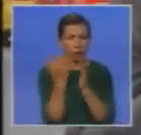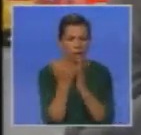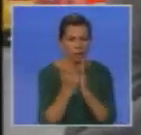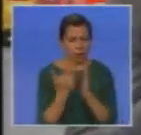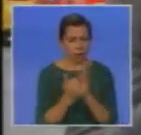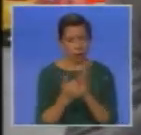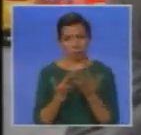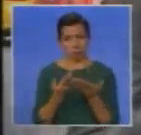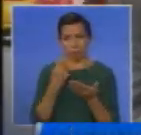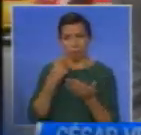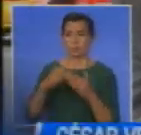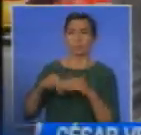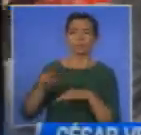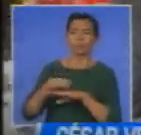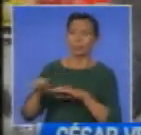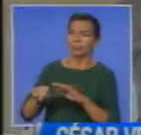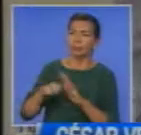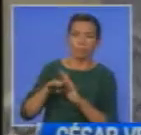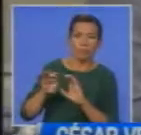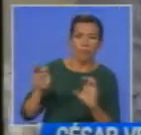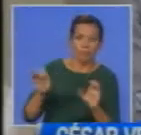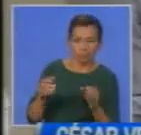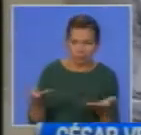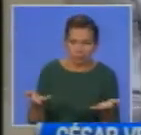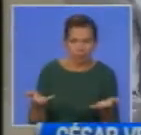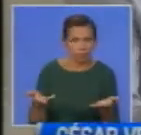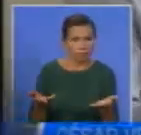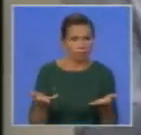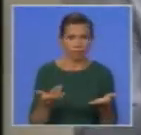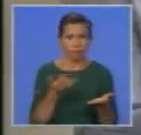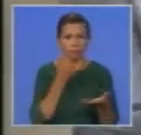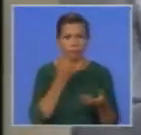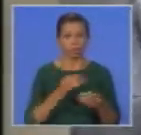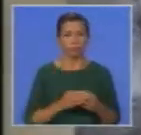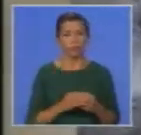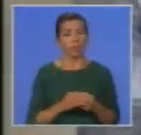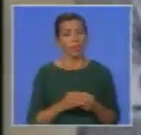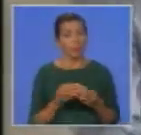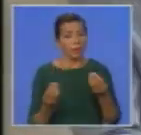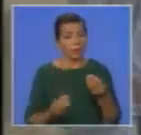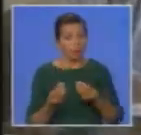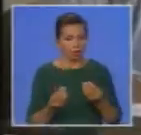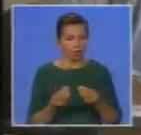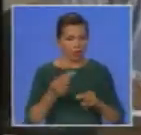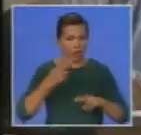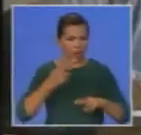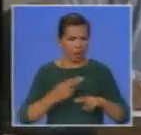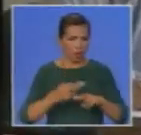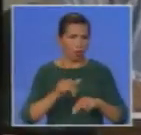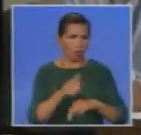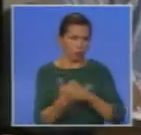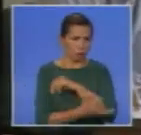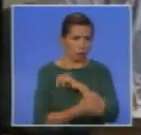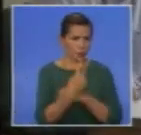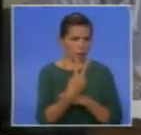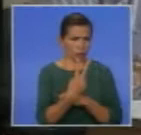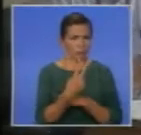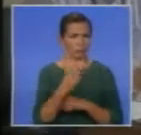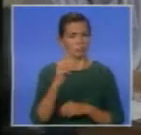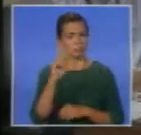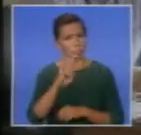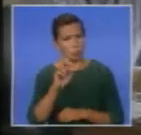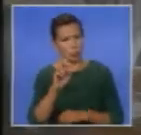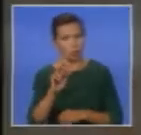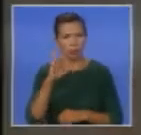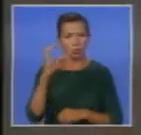de la Superintendencia de Compañías, por lo que se ordenó la prisión preventiva contra dos extranjeros, uno venezolano y otro colombiano, y